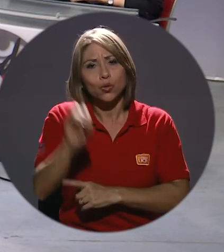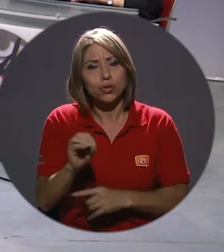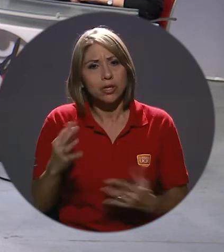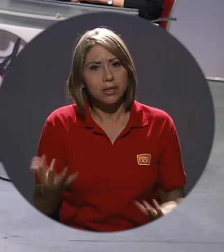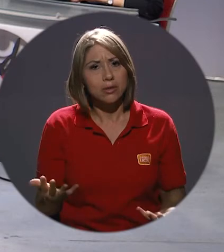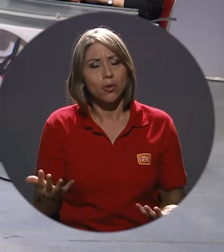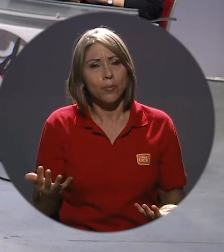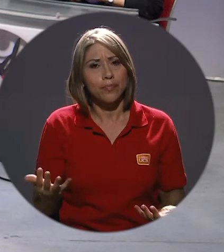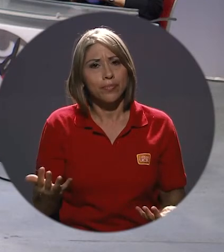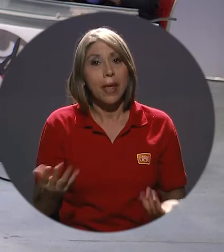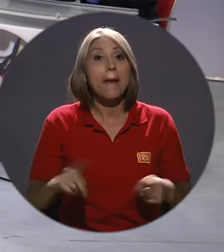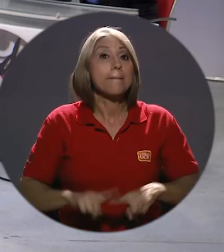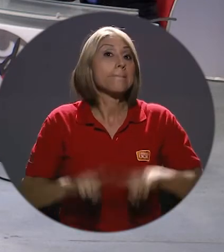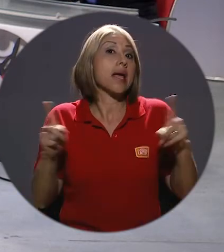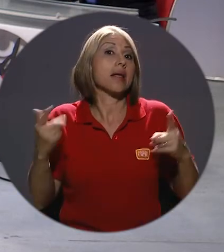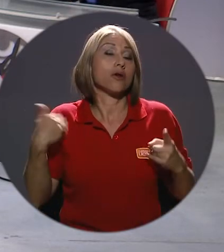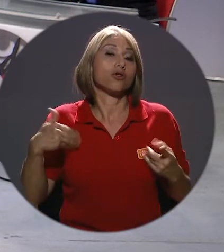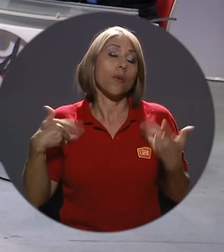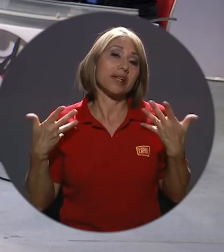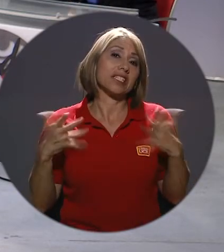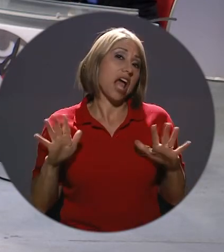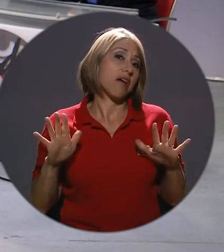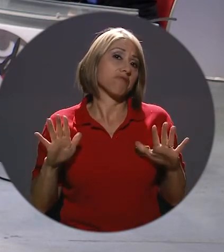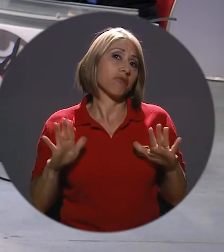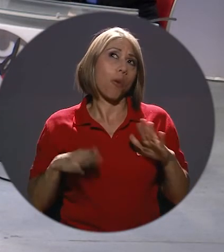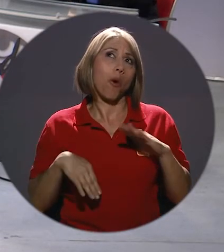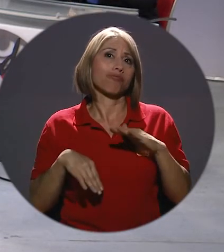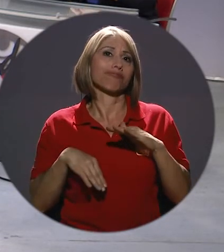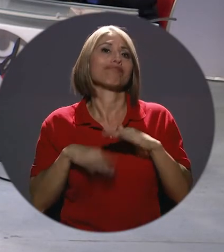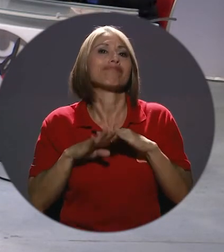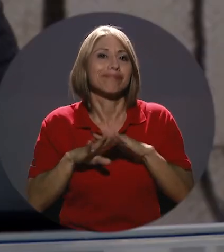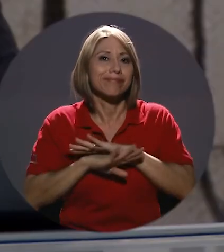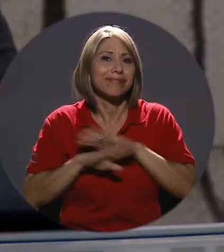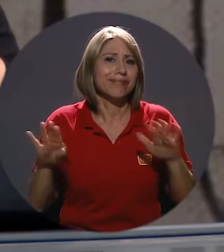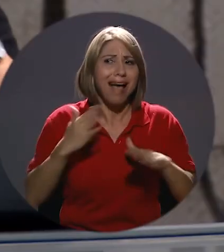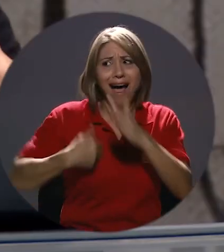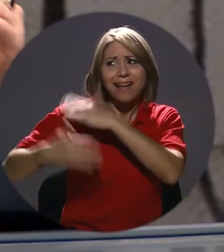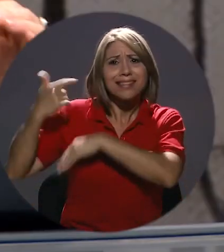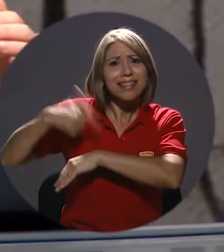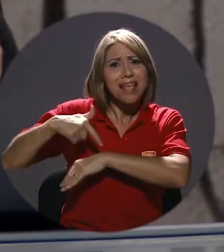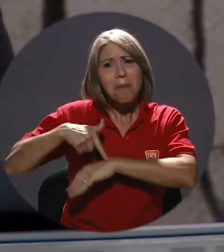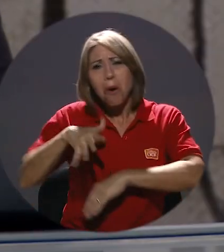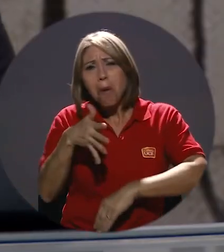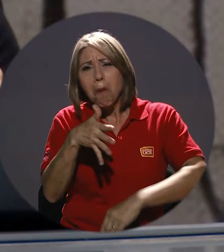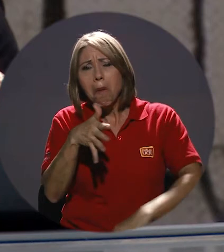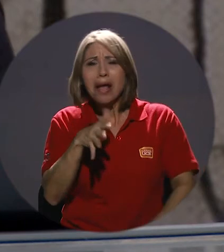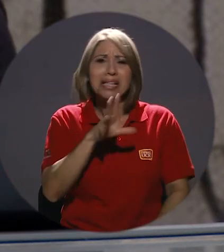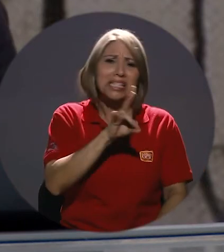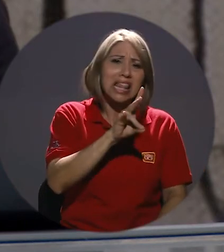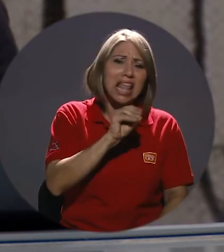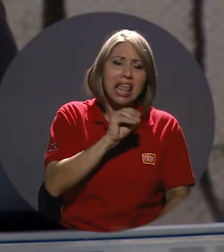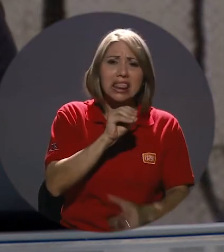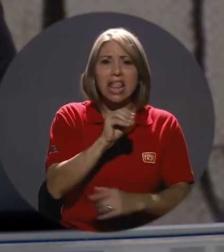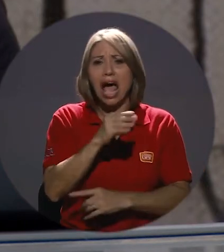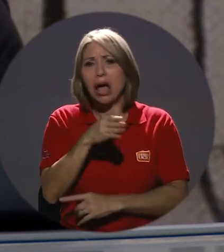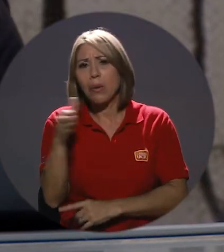42-45% y en cambio ya los hombres llegaron como a su tope hace mucho rato, que están alrededor